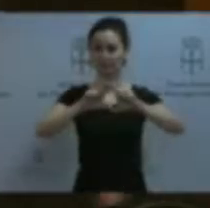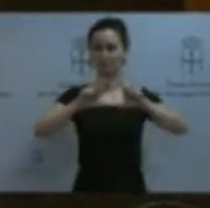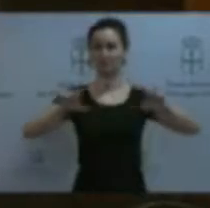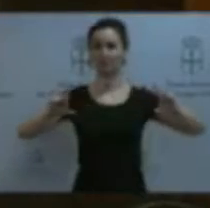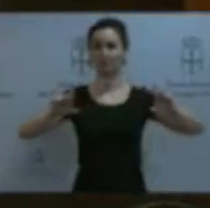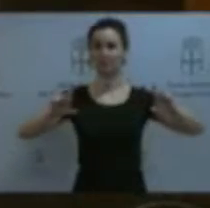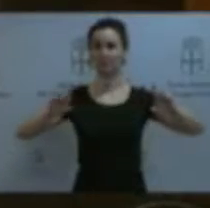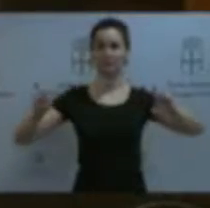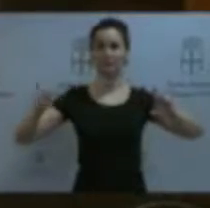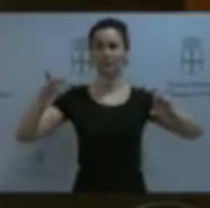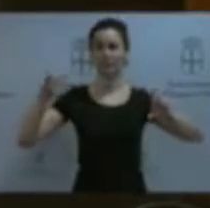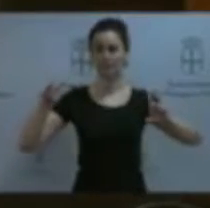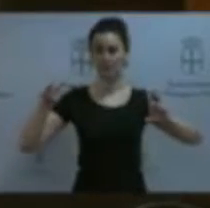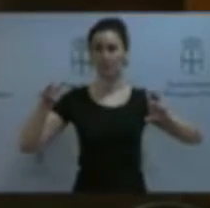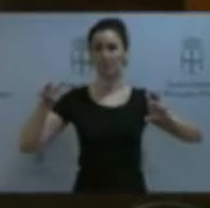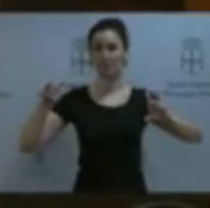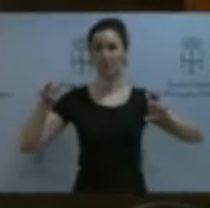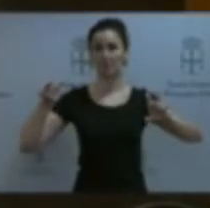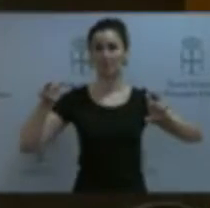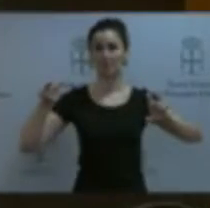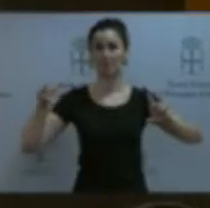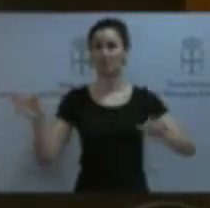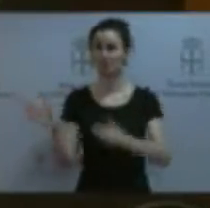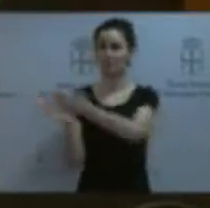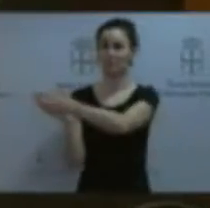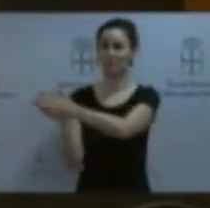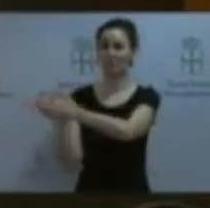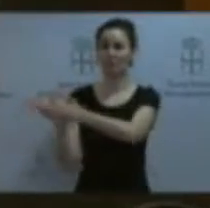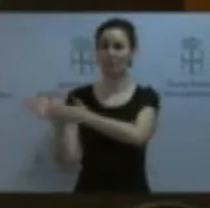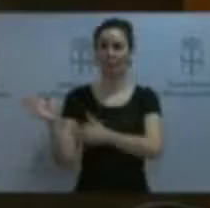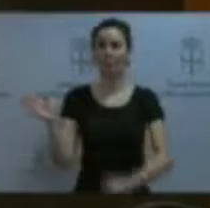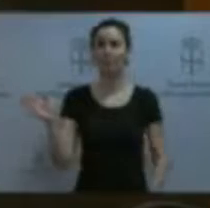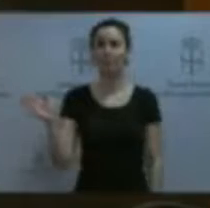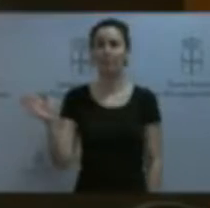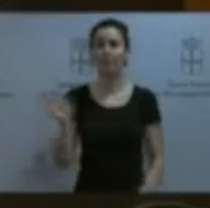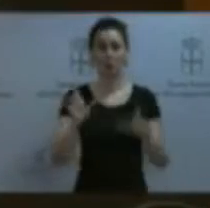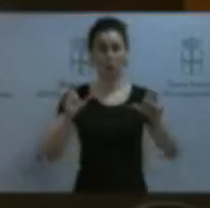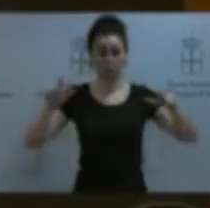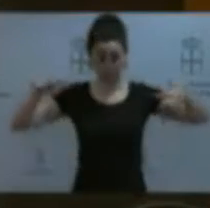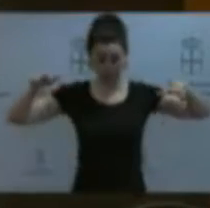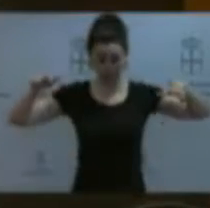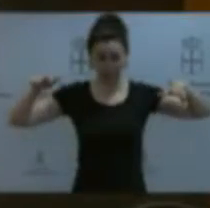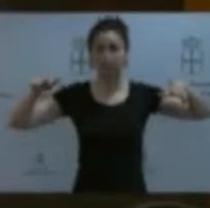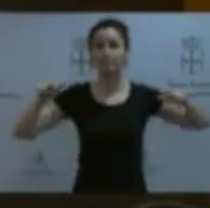Segunda imagen, de la fuente. El sistema de información del Principado de Asturias, foto aérea, año 2009.